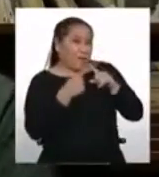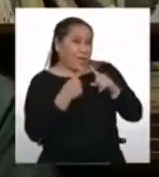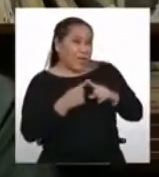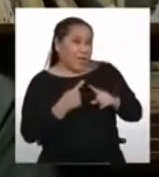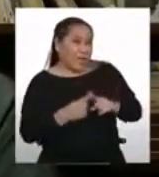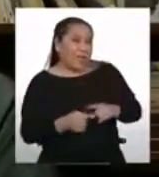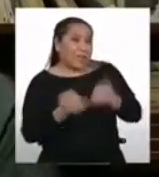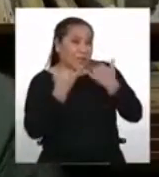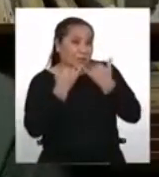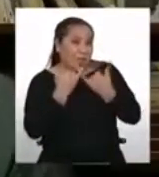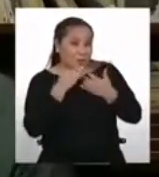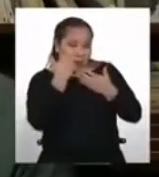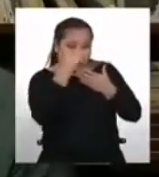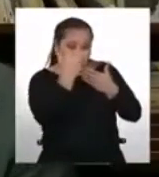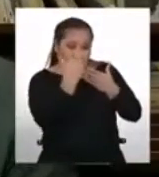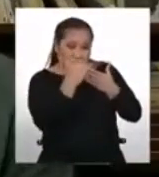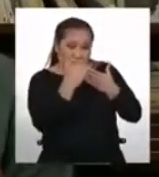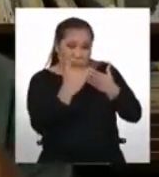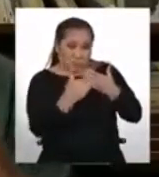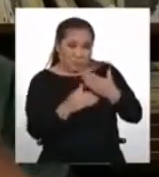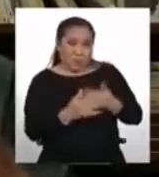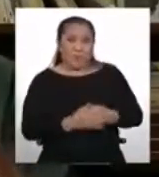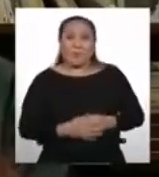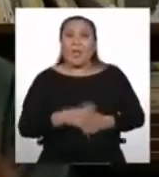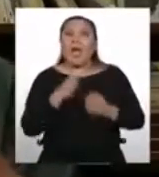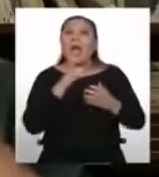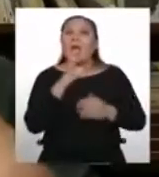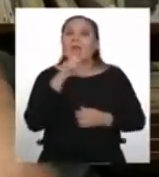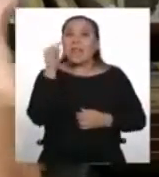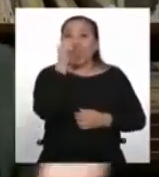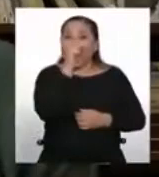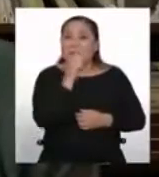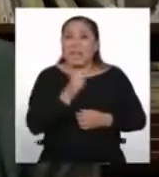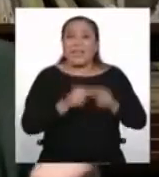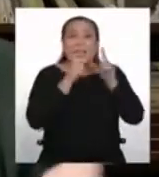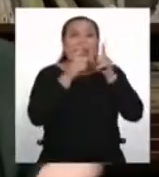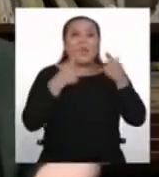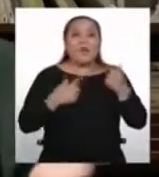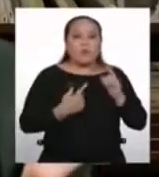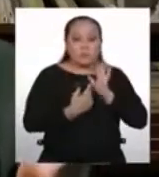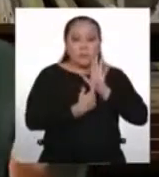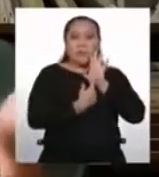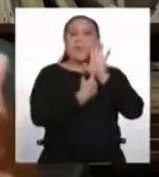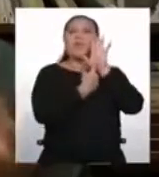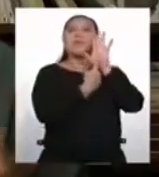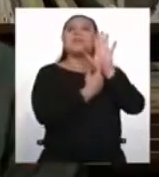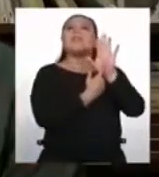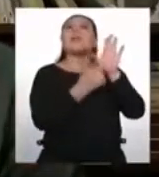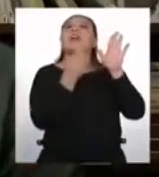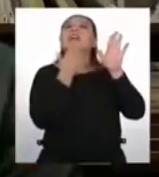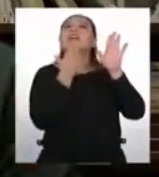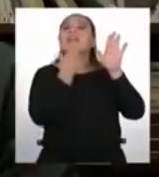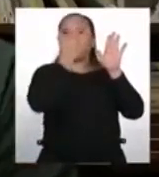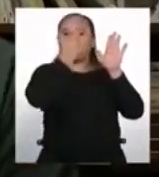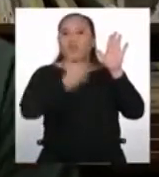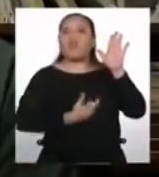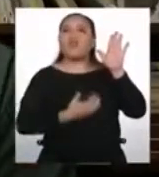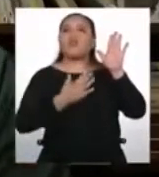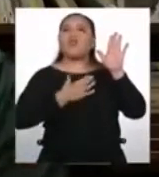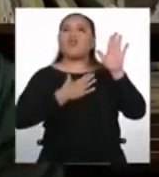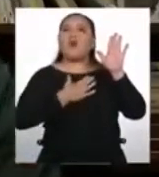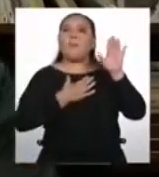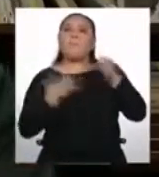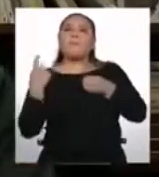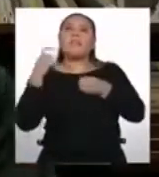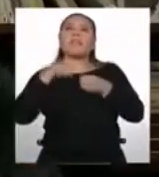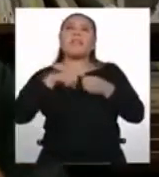muro y moinane, ese eja. Hablar estas lenguas nos presenta como personas, miembros de una tradición